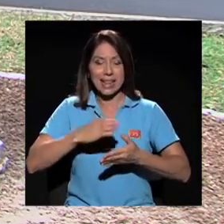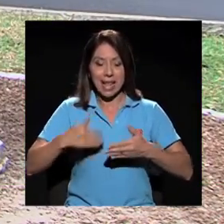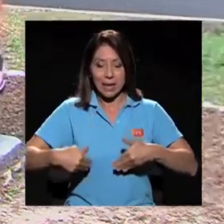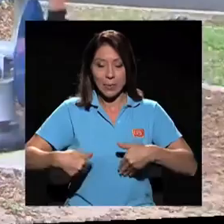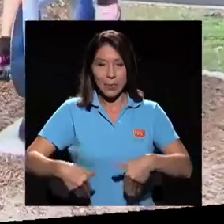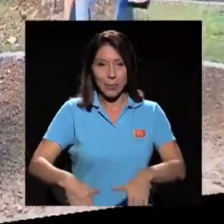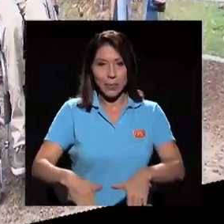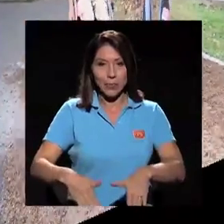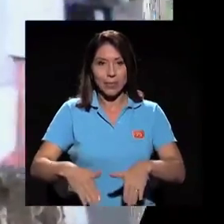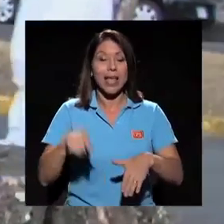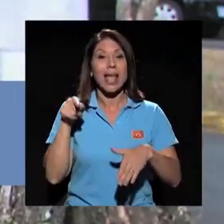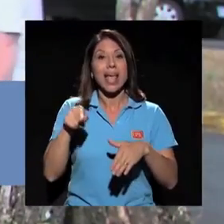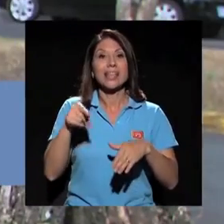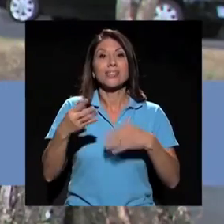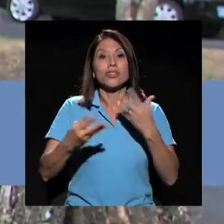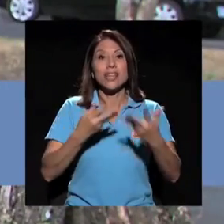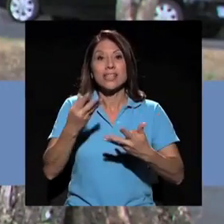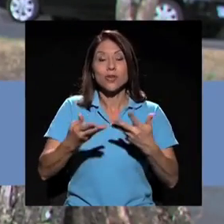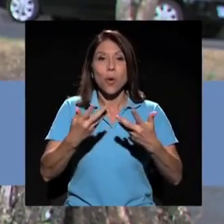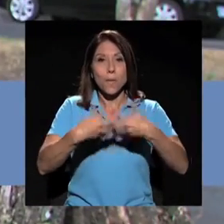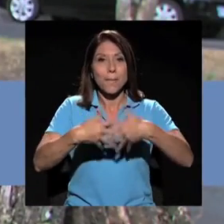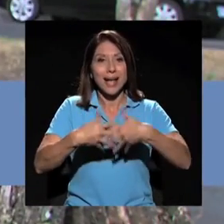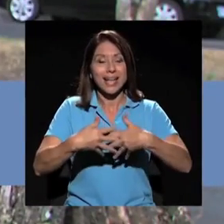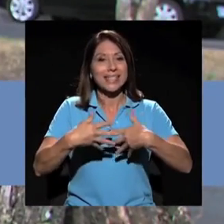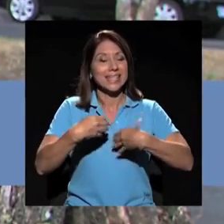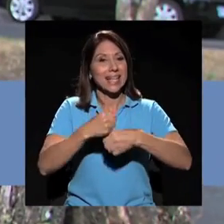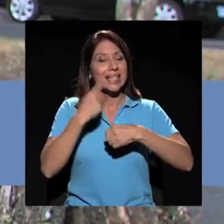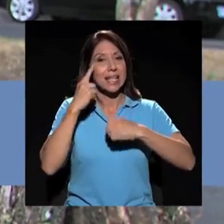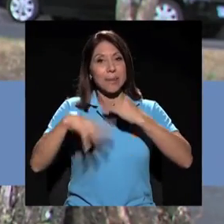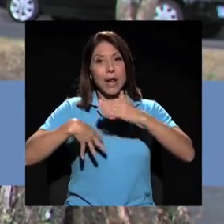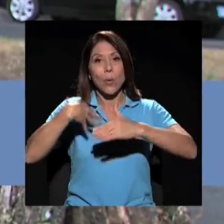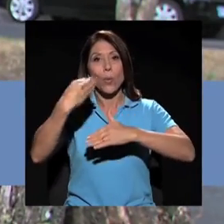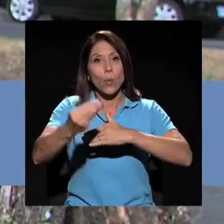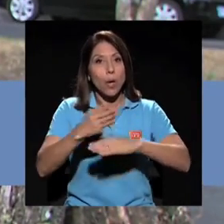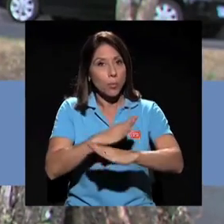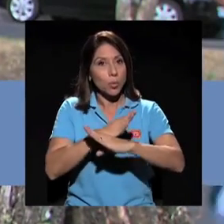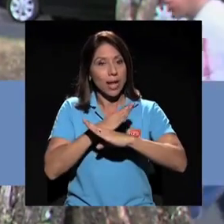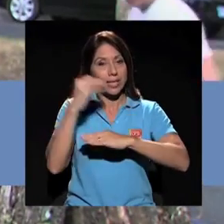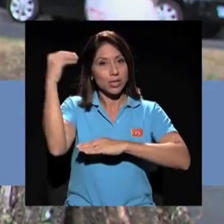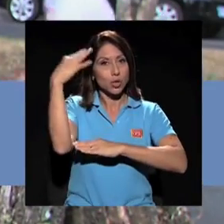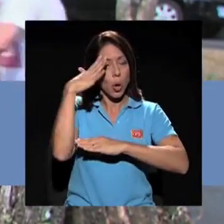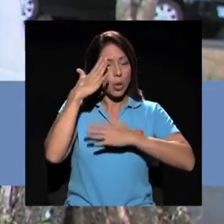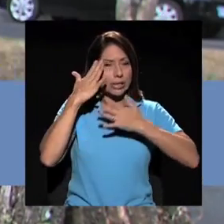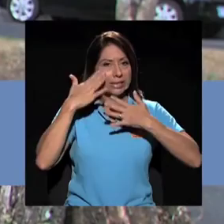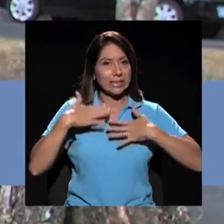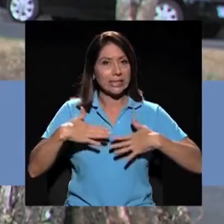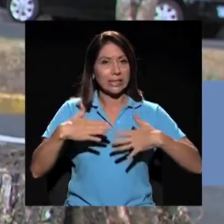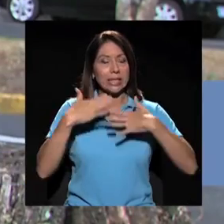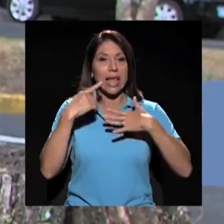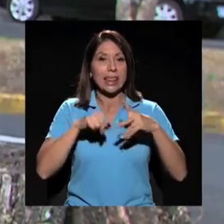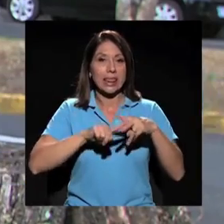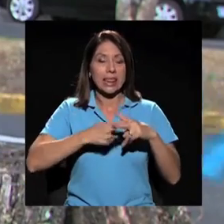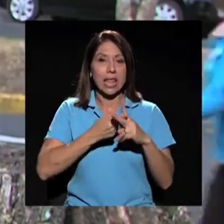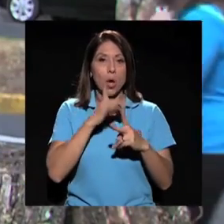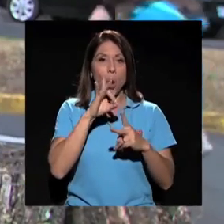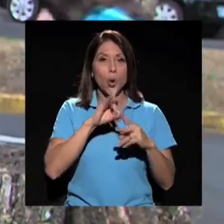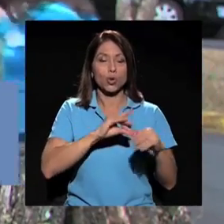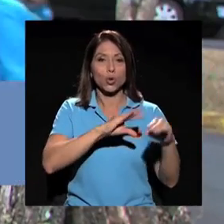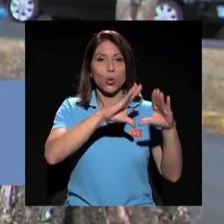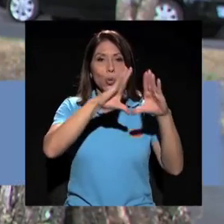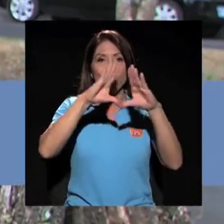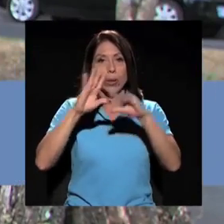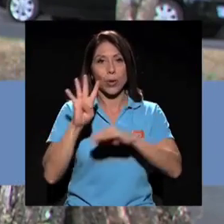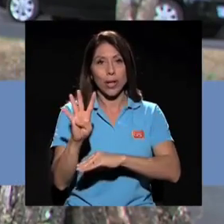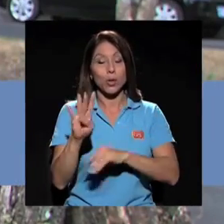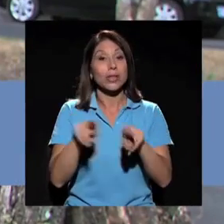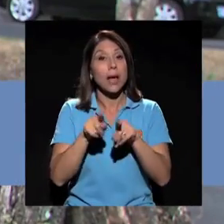inferior. Los circuitos biosaludables son máquinas que están hechas para la intemperie, por eso es importante que nos protejamos del sol más que todo de las horas de las 8 de la mañana a las